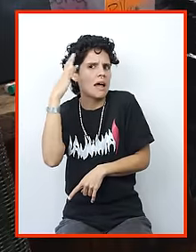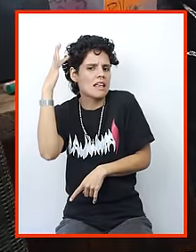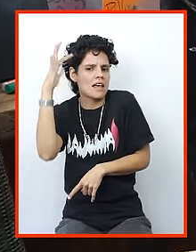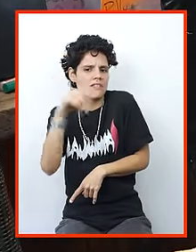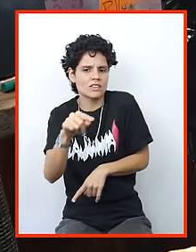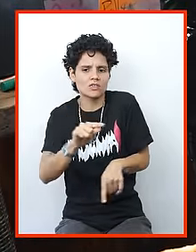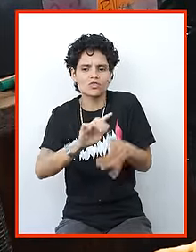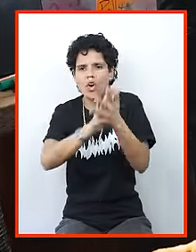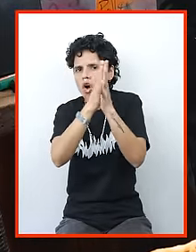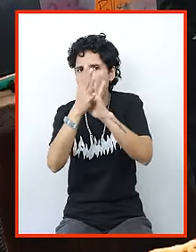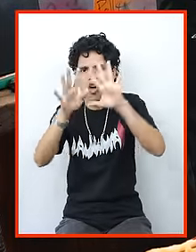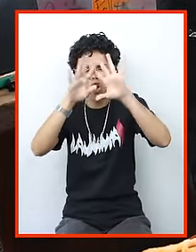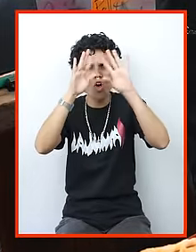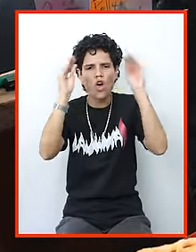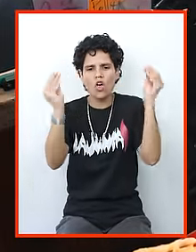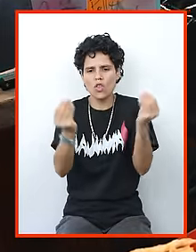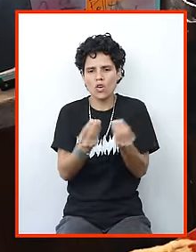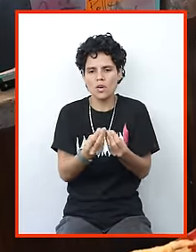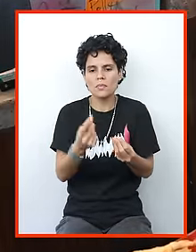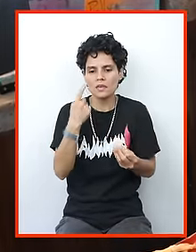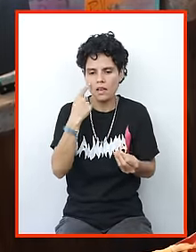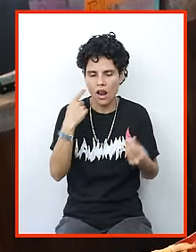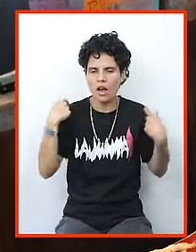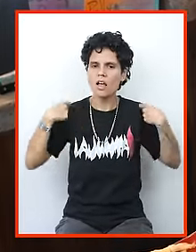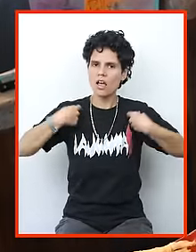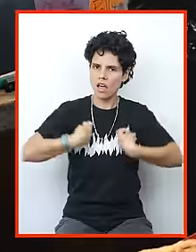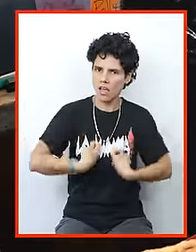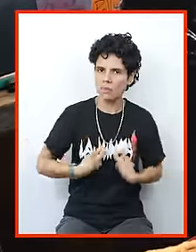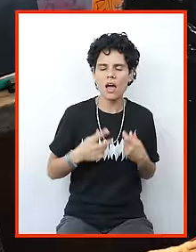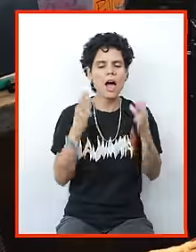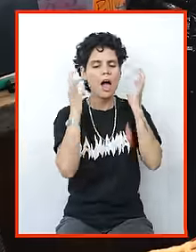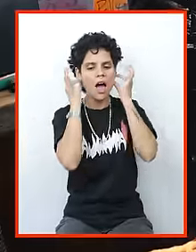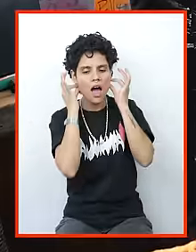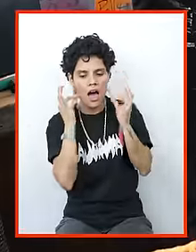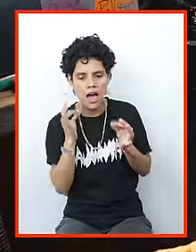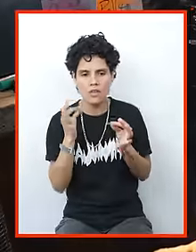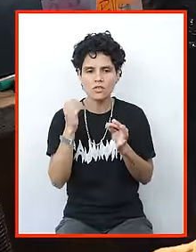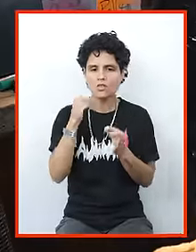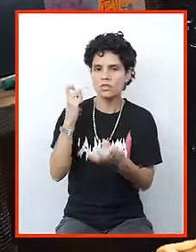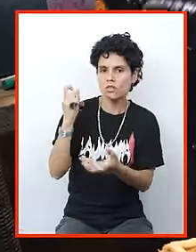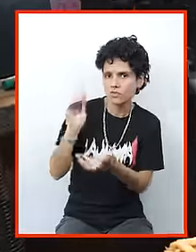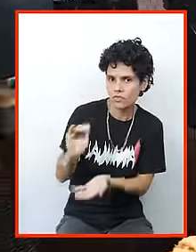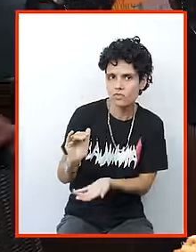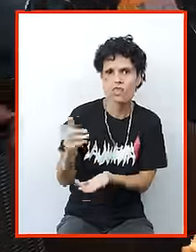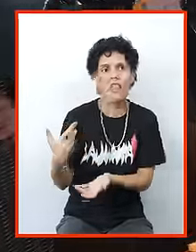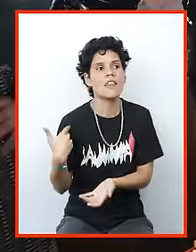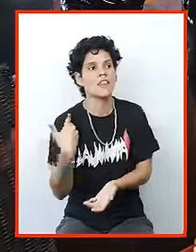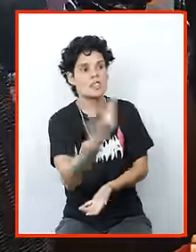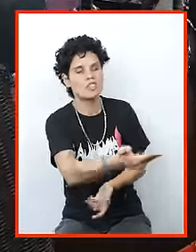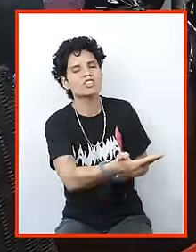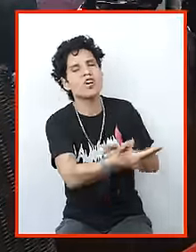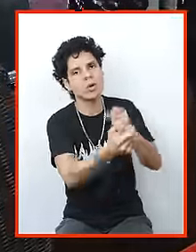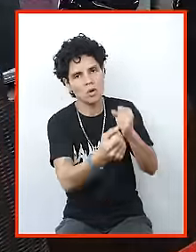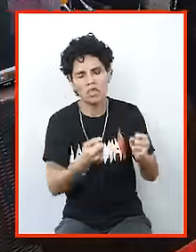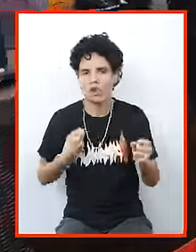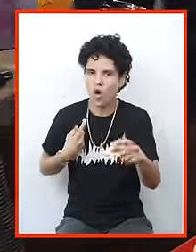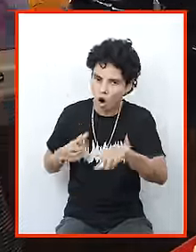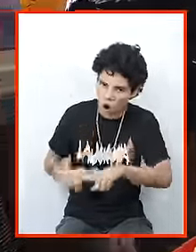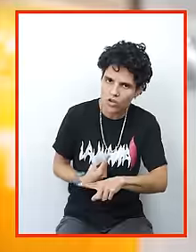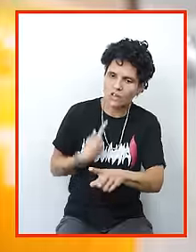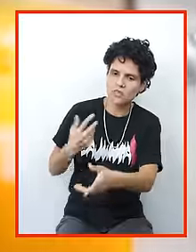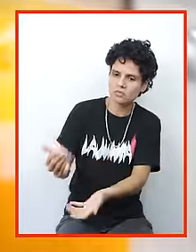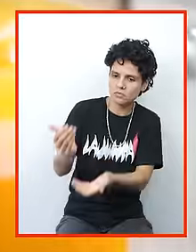Su capa. Todo el cosplay. Ah. Ahí su arito, la figurita que devolviste para que la vuelvas a tener. Qué buen detalle, gracias. Ahí